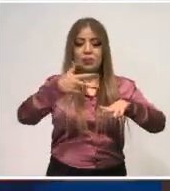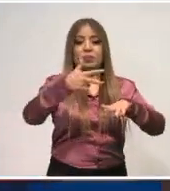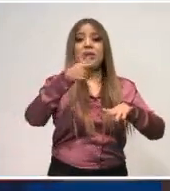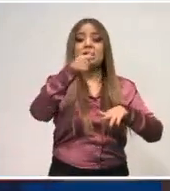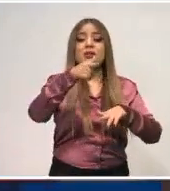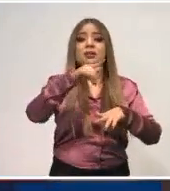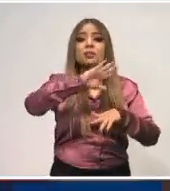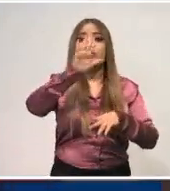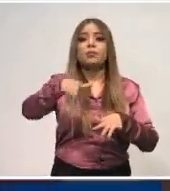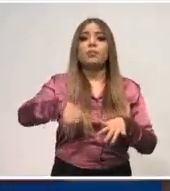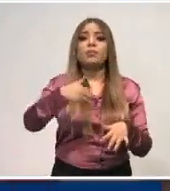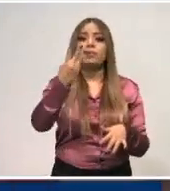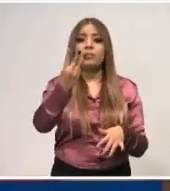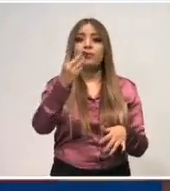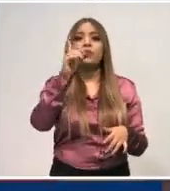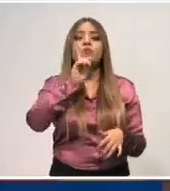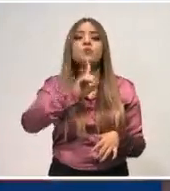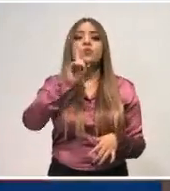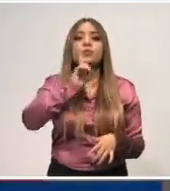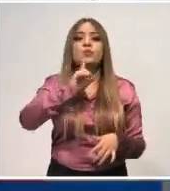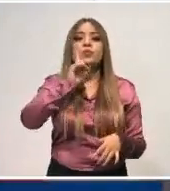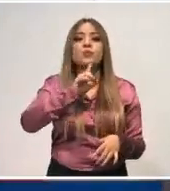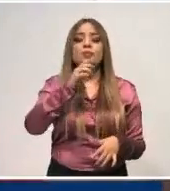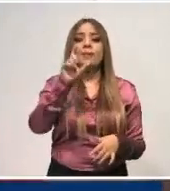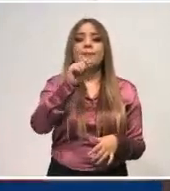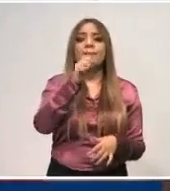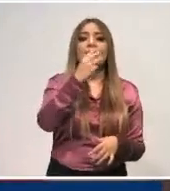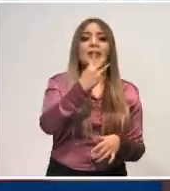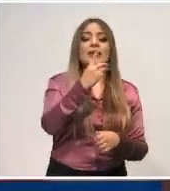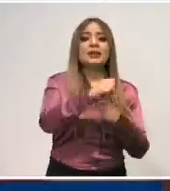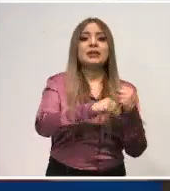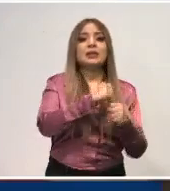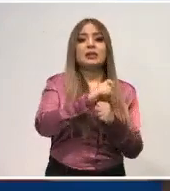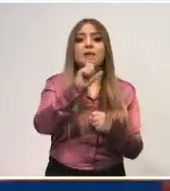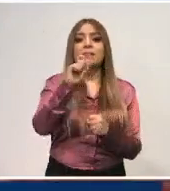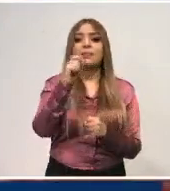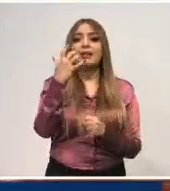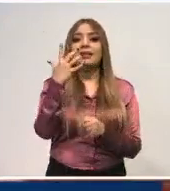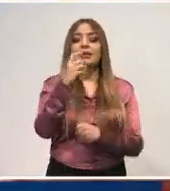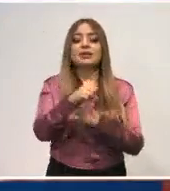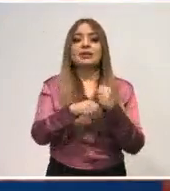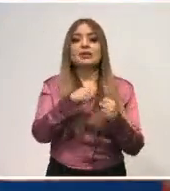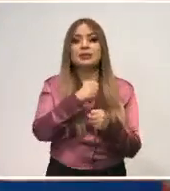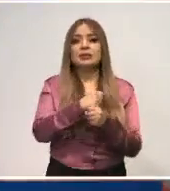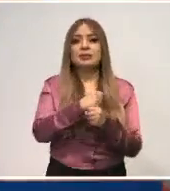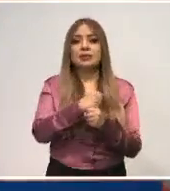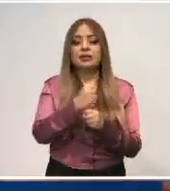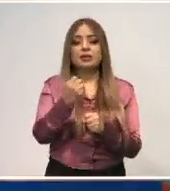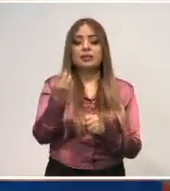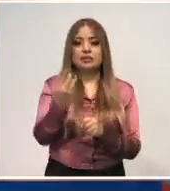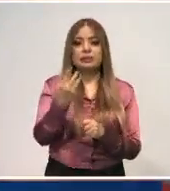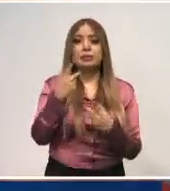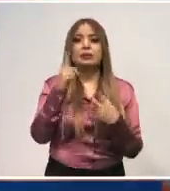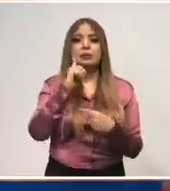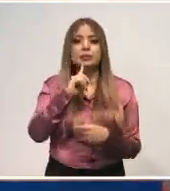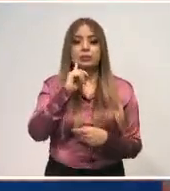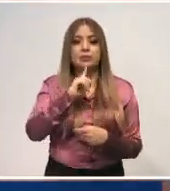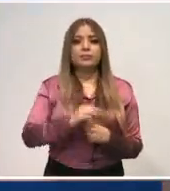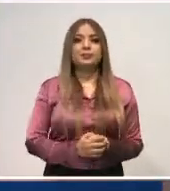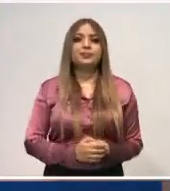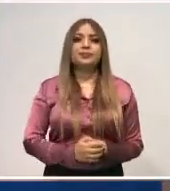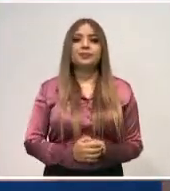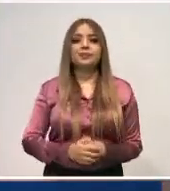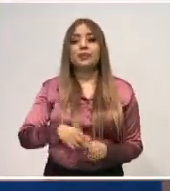personas, Valeria, 3 mujeres de 23, 25 años de edad, y también, bueno, pues